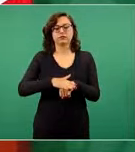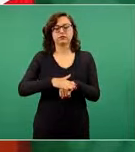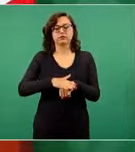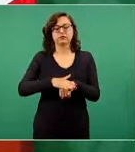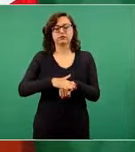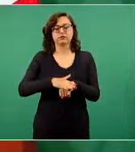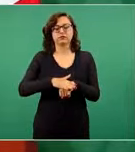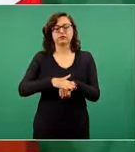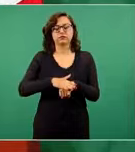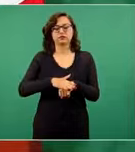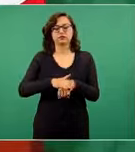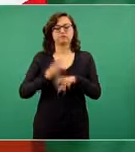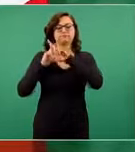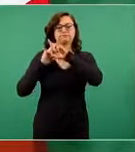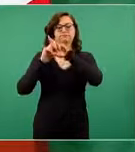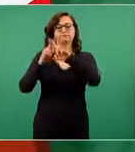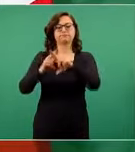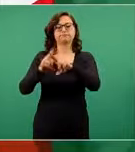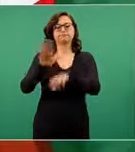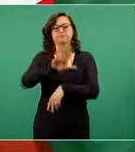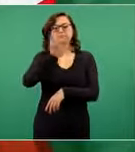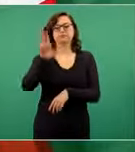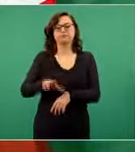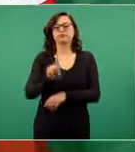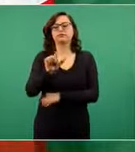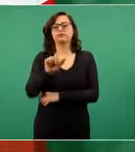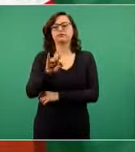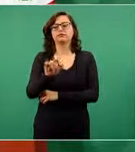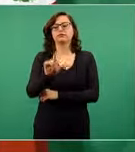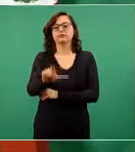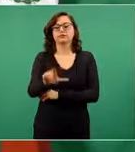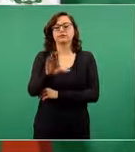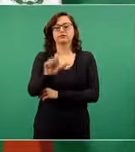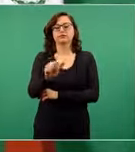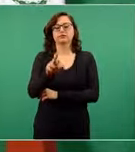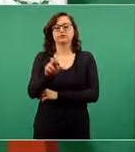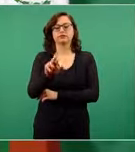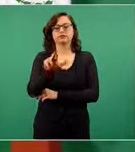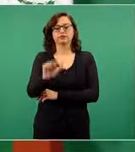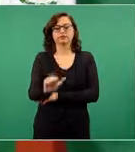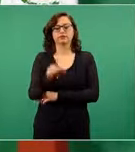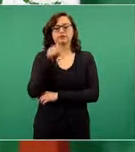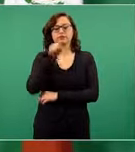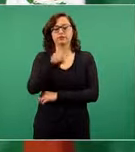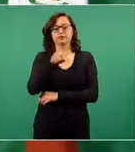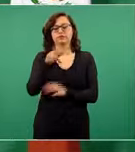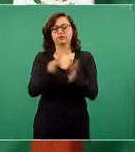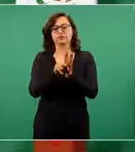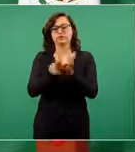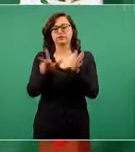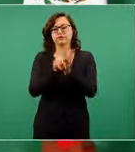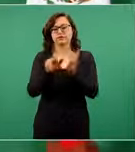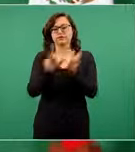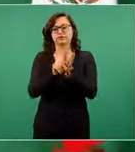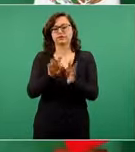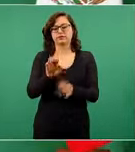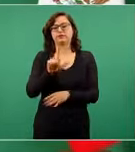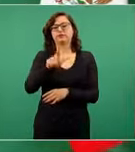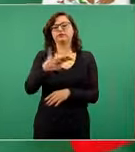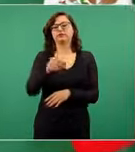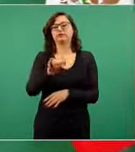la muerte de Daniel Cabrera, el hijo del Aguizote. Un extraordinario periodista, para mí el